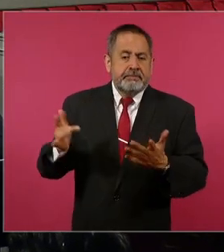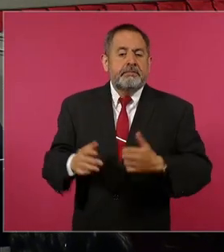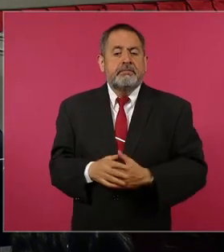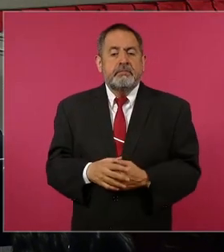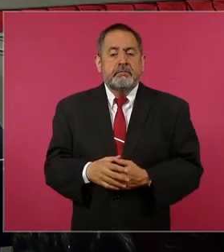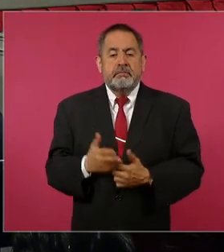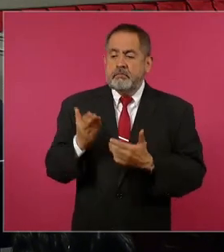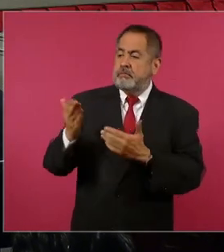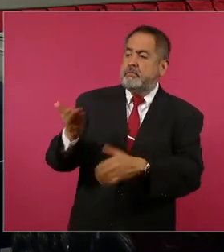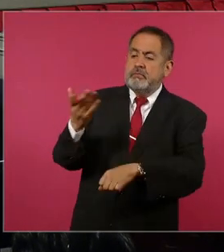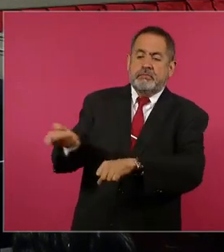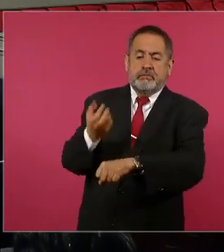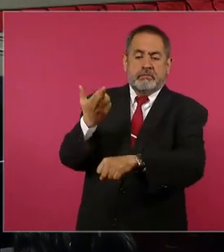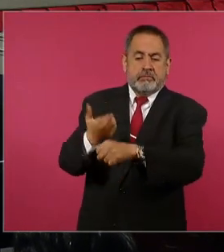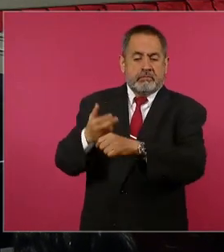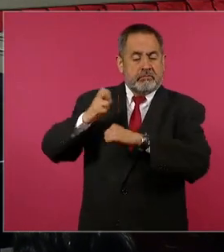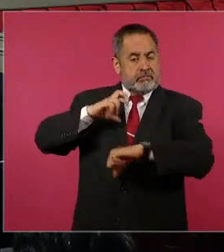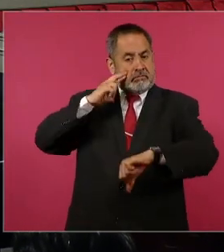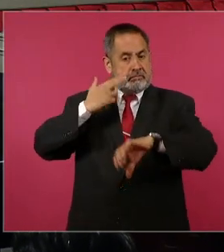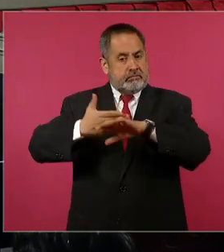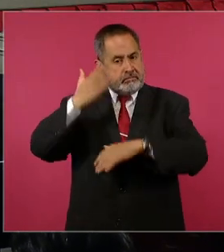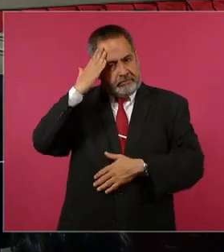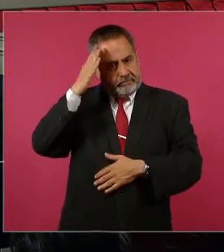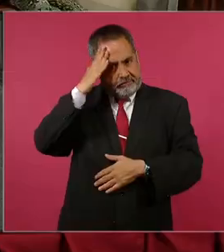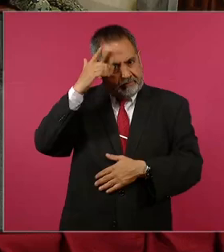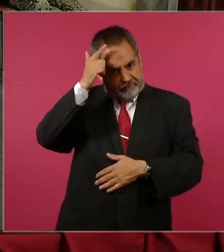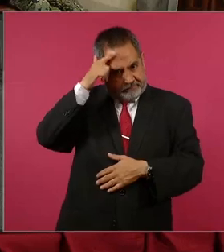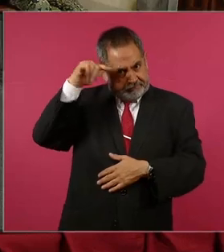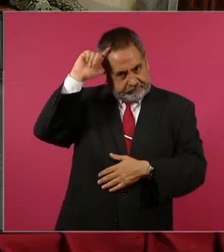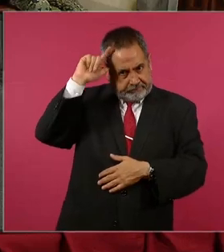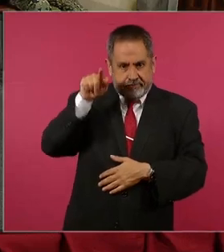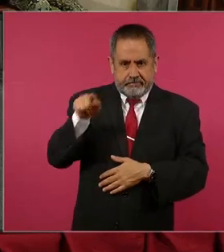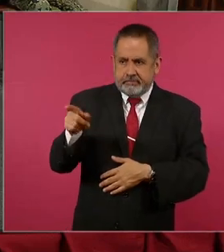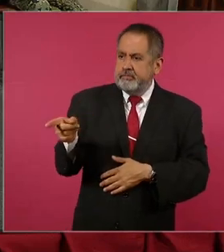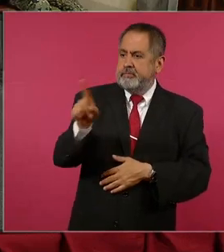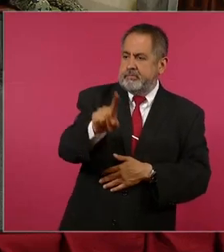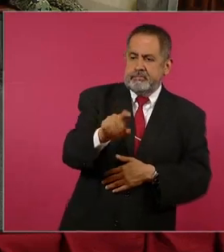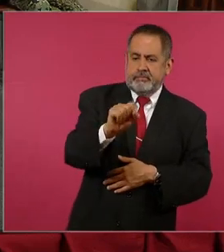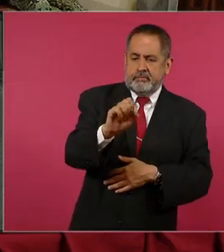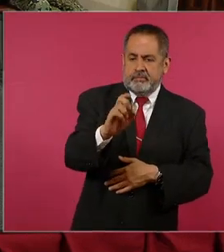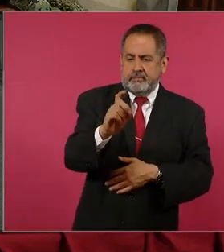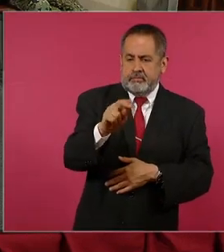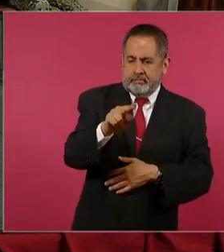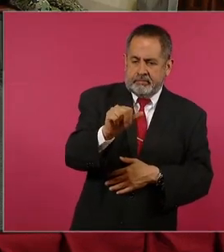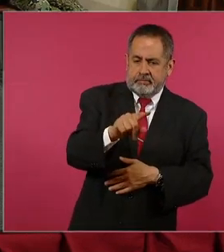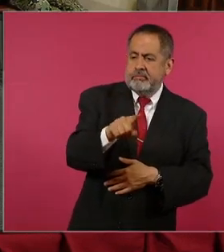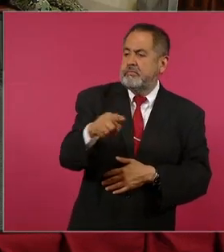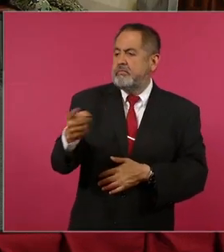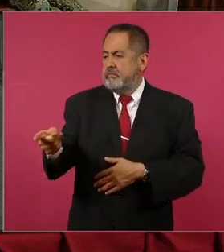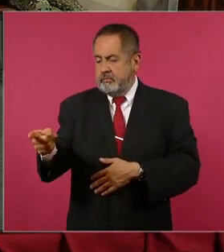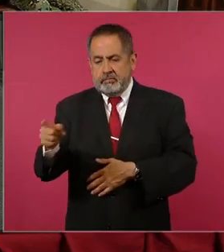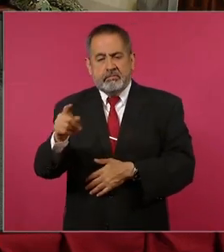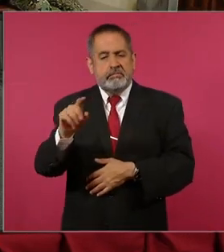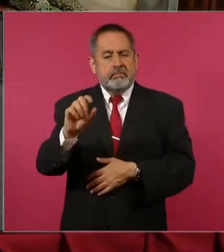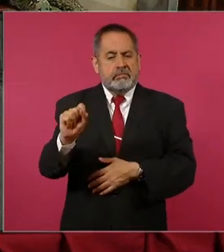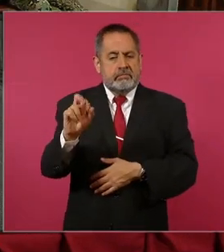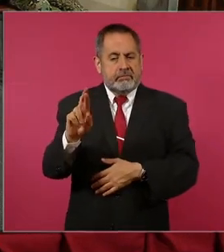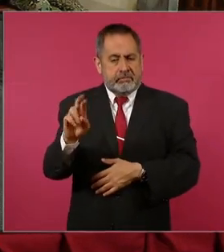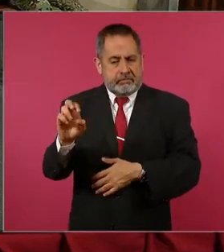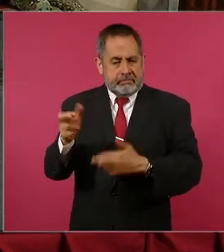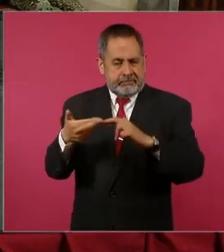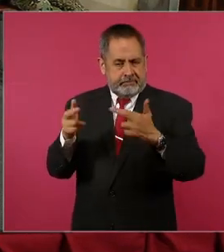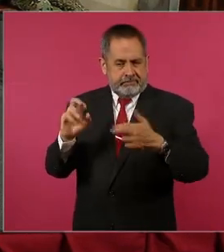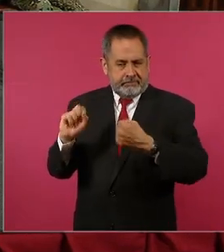el secretario de la Marina, al secretario de la Defensa Nacional, a la secretaria de Relaciones